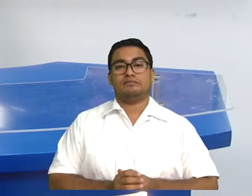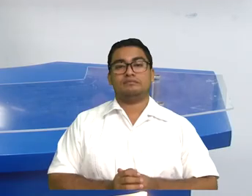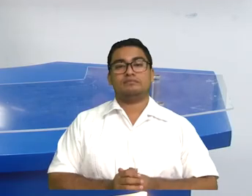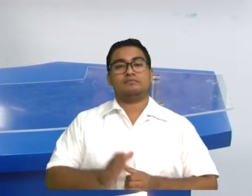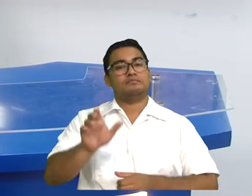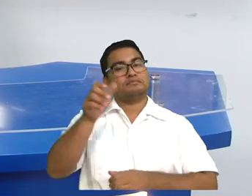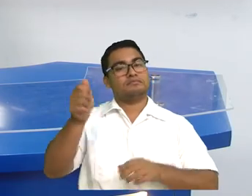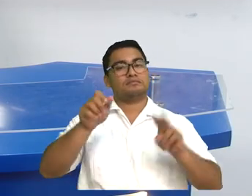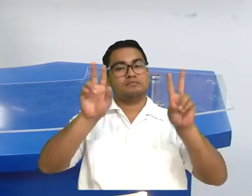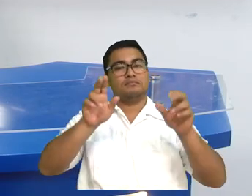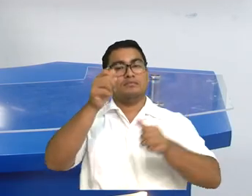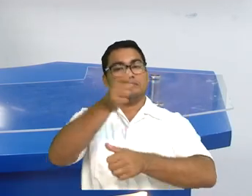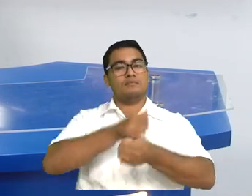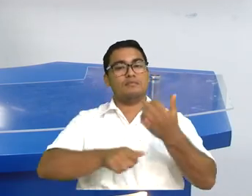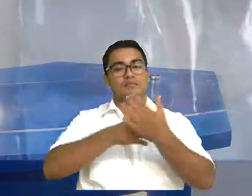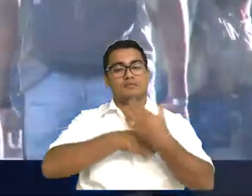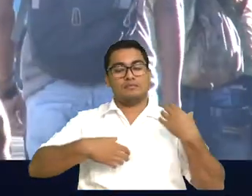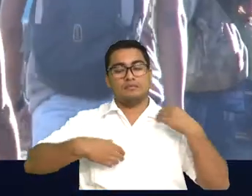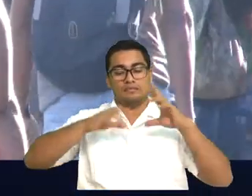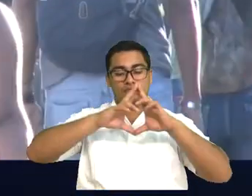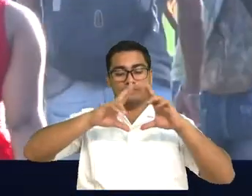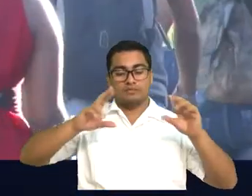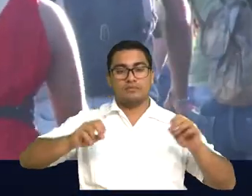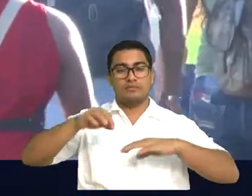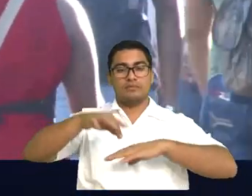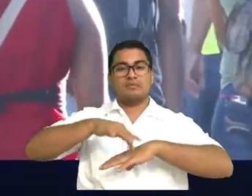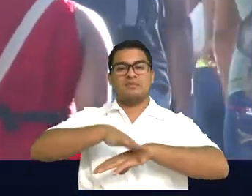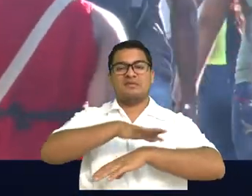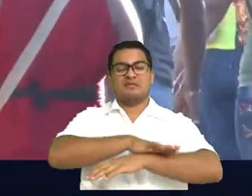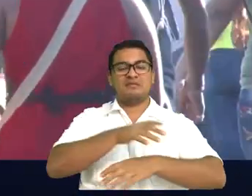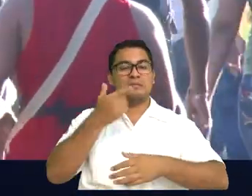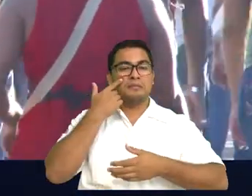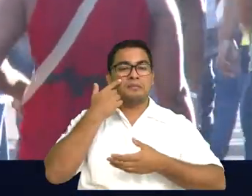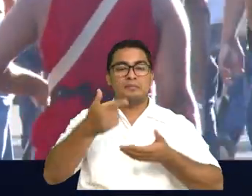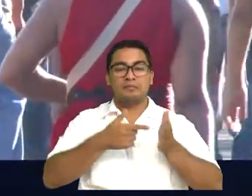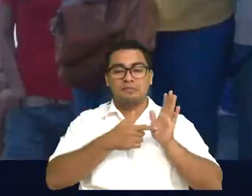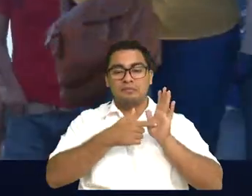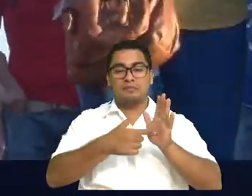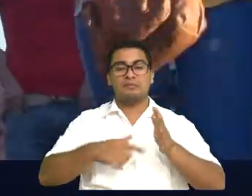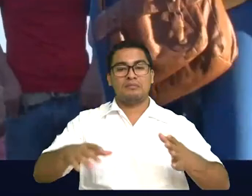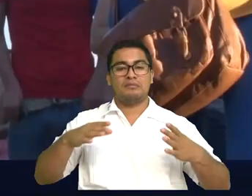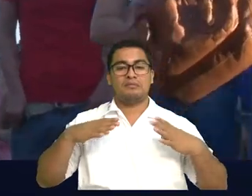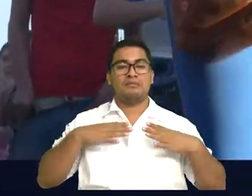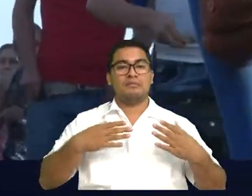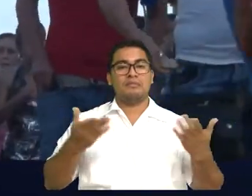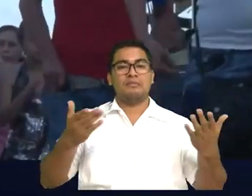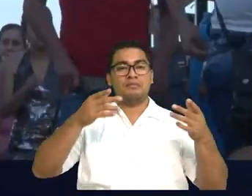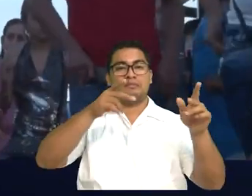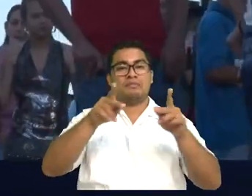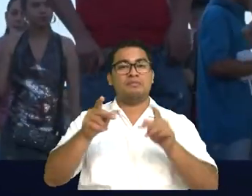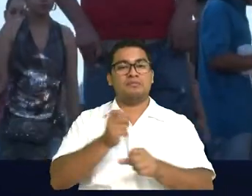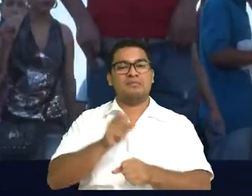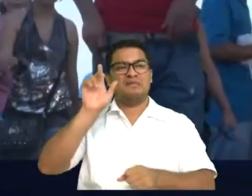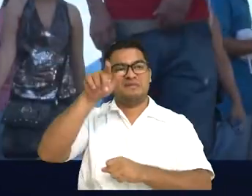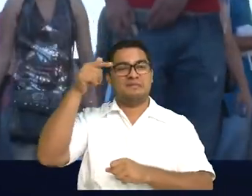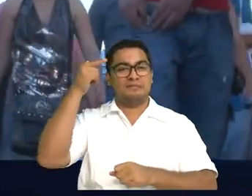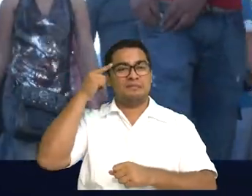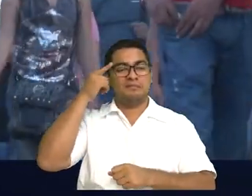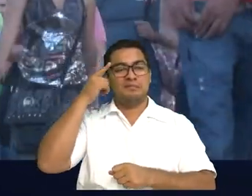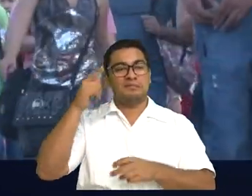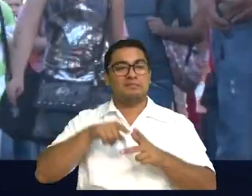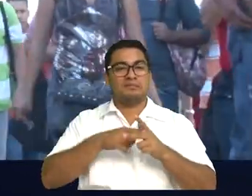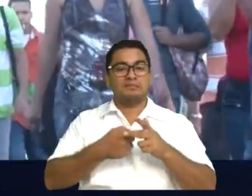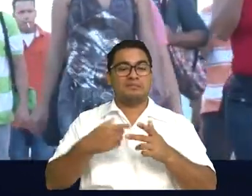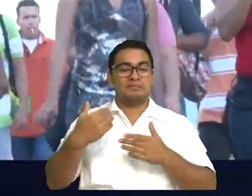En otros temas, la vicepresidenta de Nicaragua, Rosario Murillo, dio a conocer el calendario de vacaciones de los trabajadores del Estado, el que